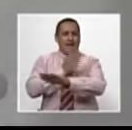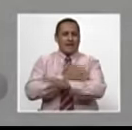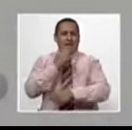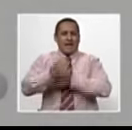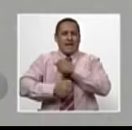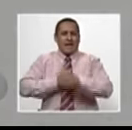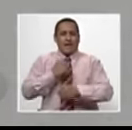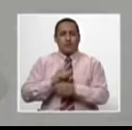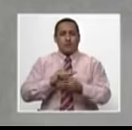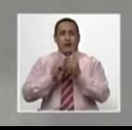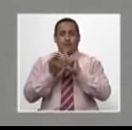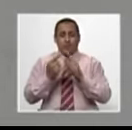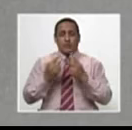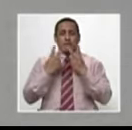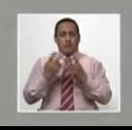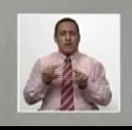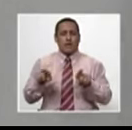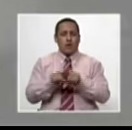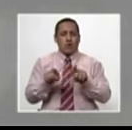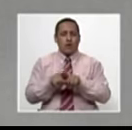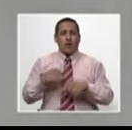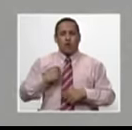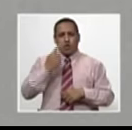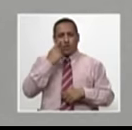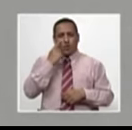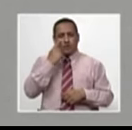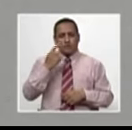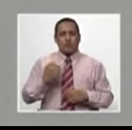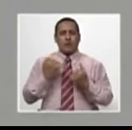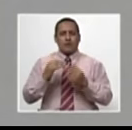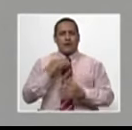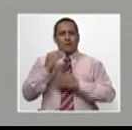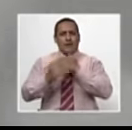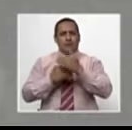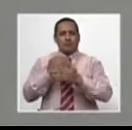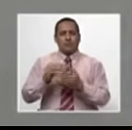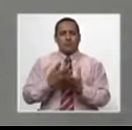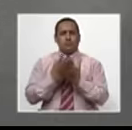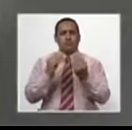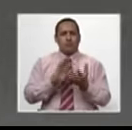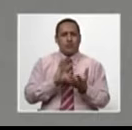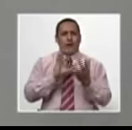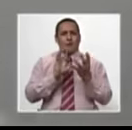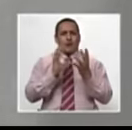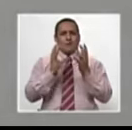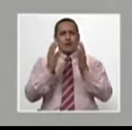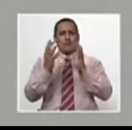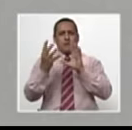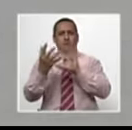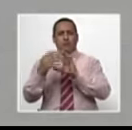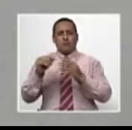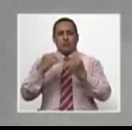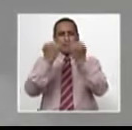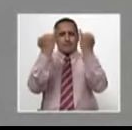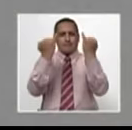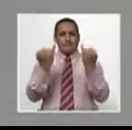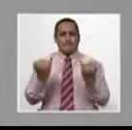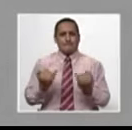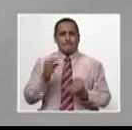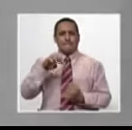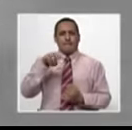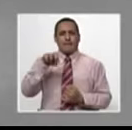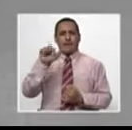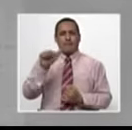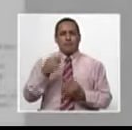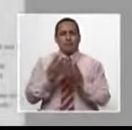lo que con el tiempo se decantó en el Perú, tal cual y lo conocemos ahora, pasó por diversas modificaciones en la ubicación de sus